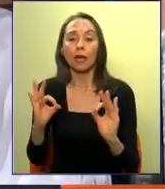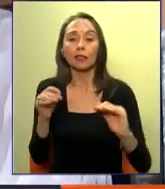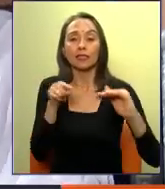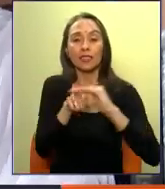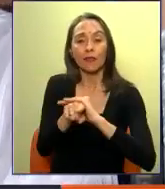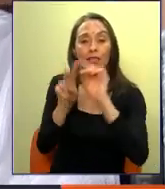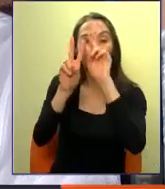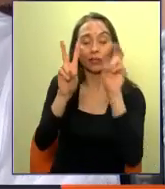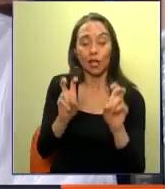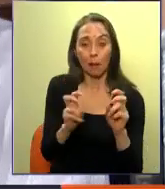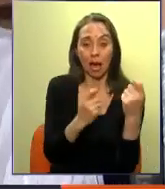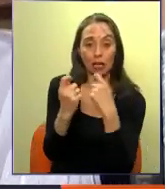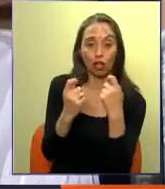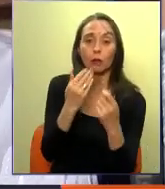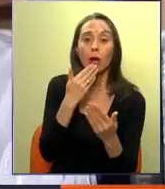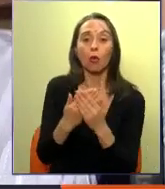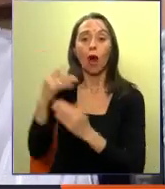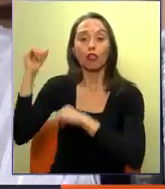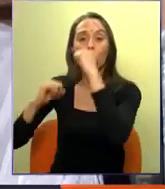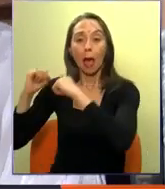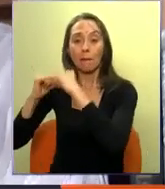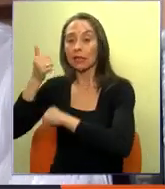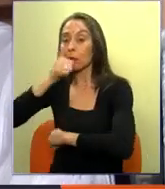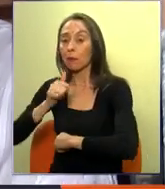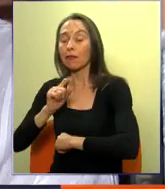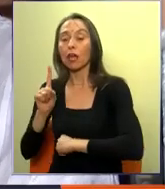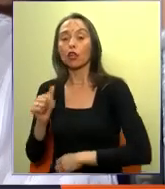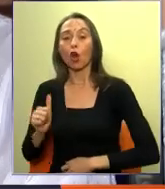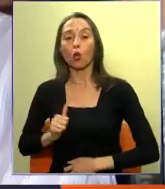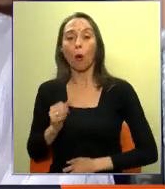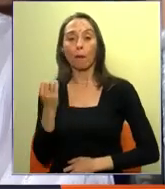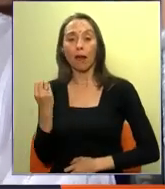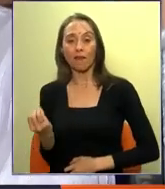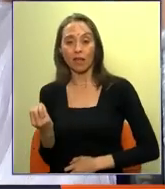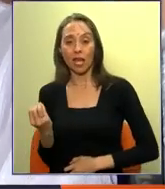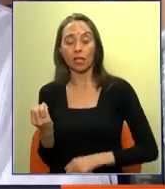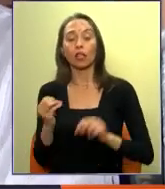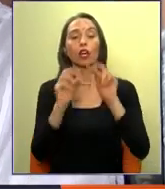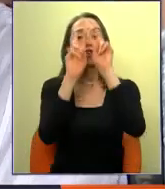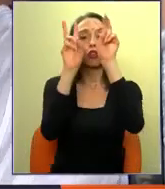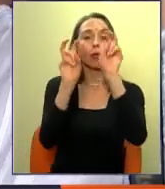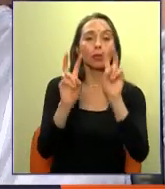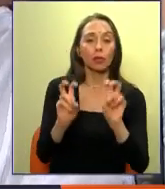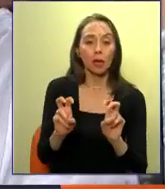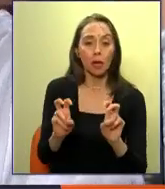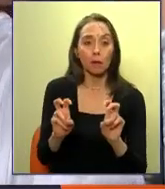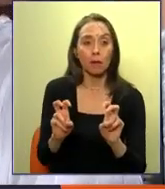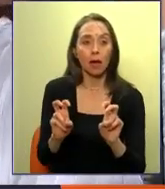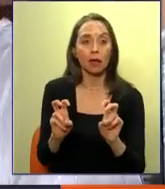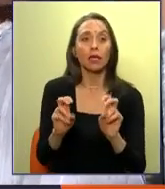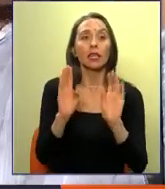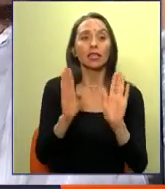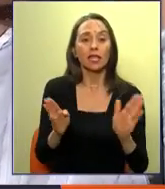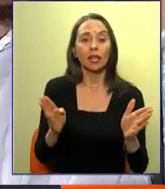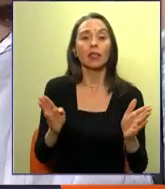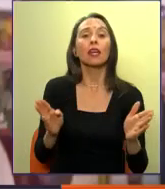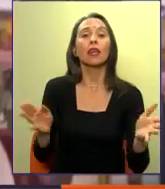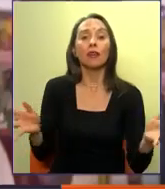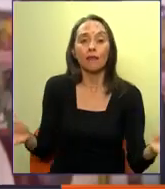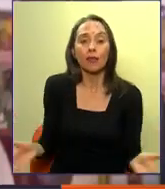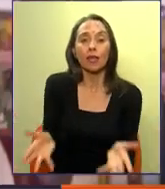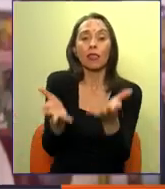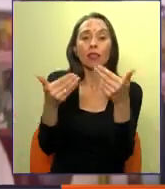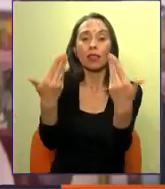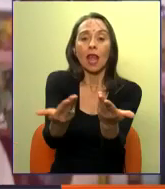cuando la iniciativa privada no cumple debidamente con aquellos aspectos que deben propender hacia el bien común.